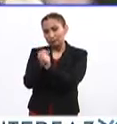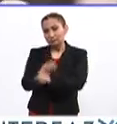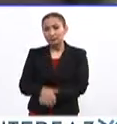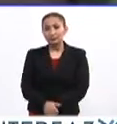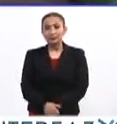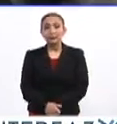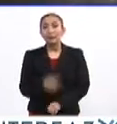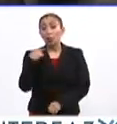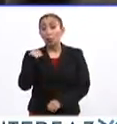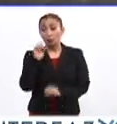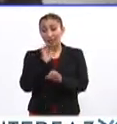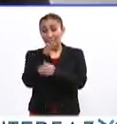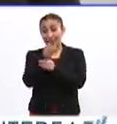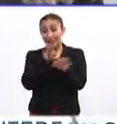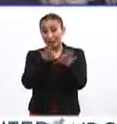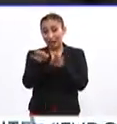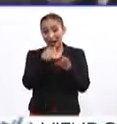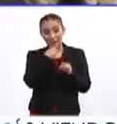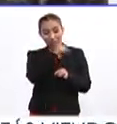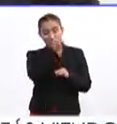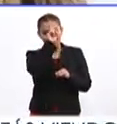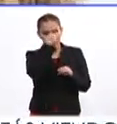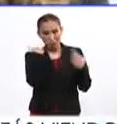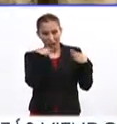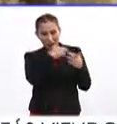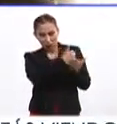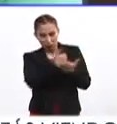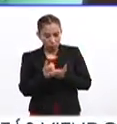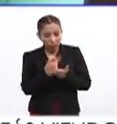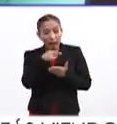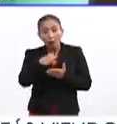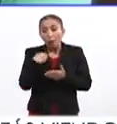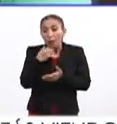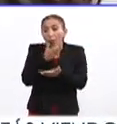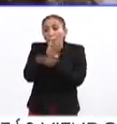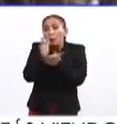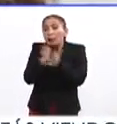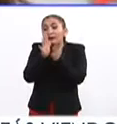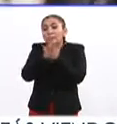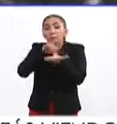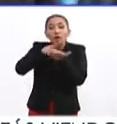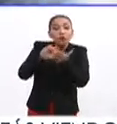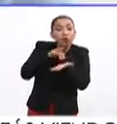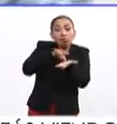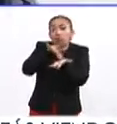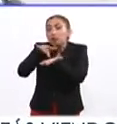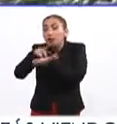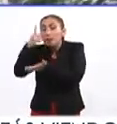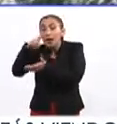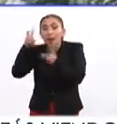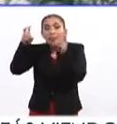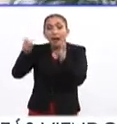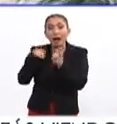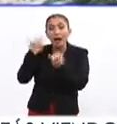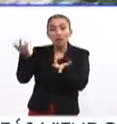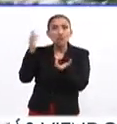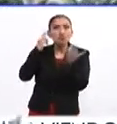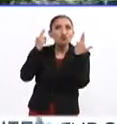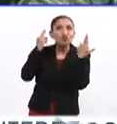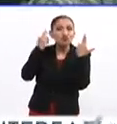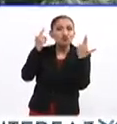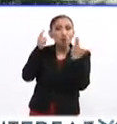investigadora, cuando al trabajar de la mano de su mentor, tuvo la oportunidad de participar en proyectos enfocados a cuestiones